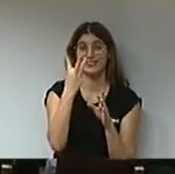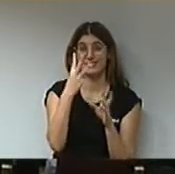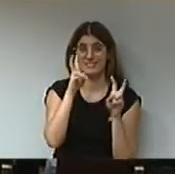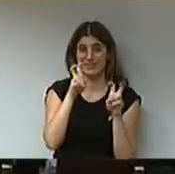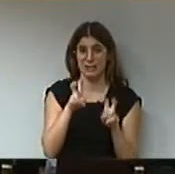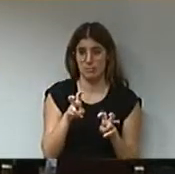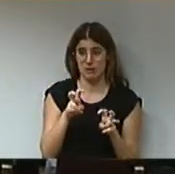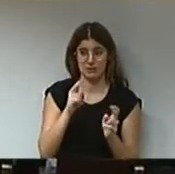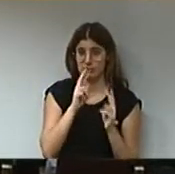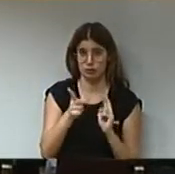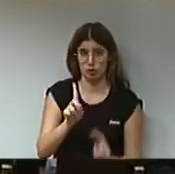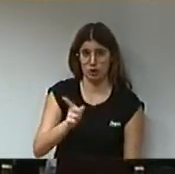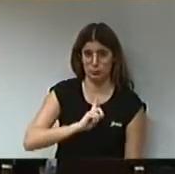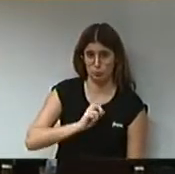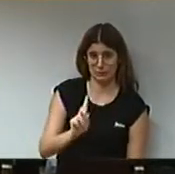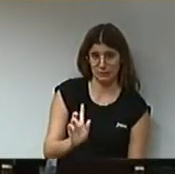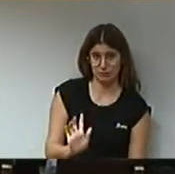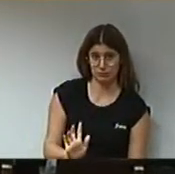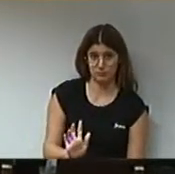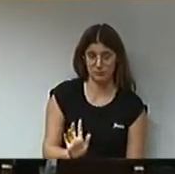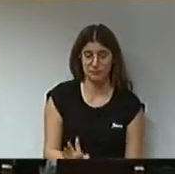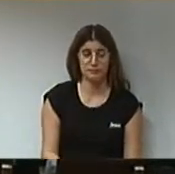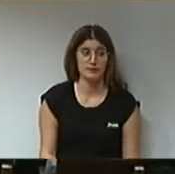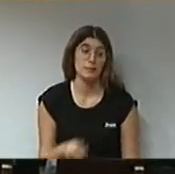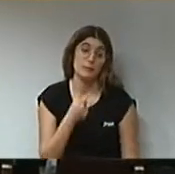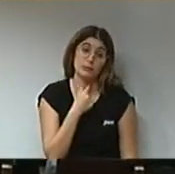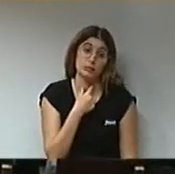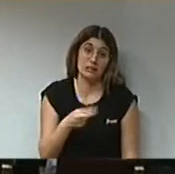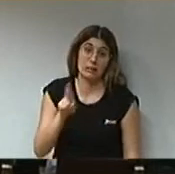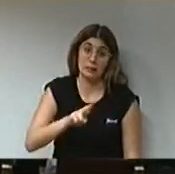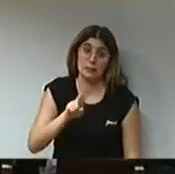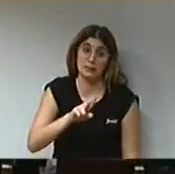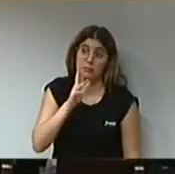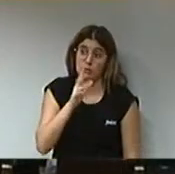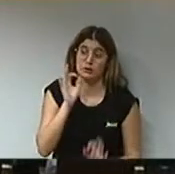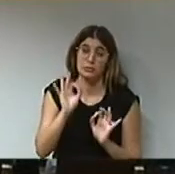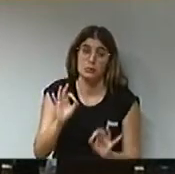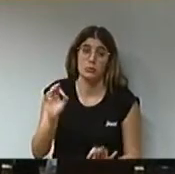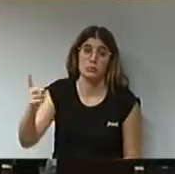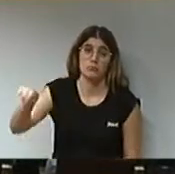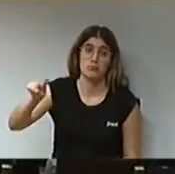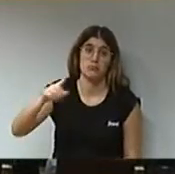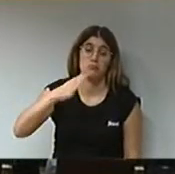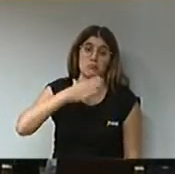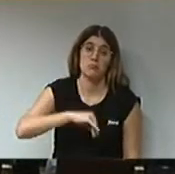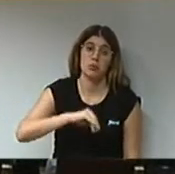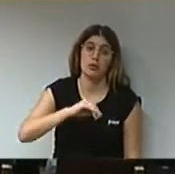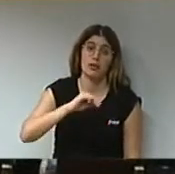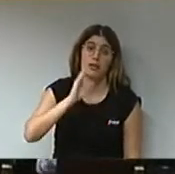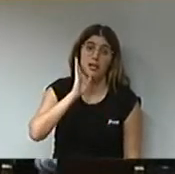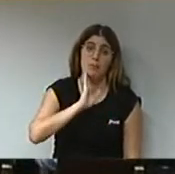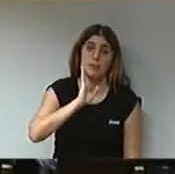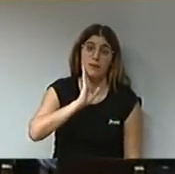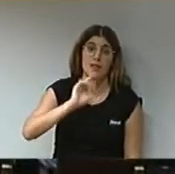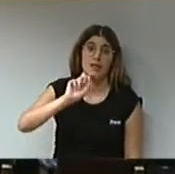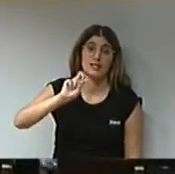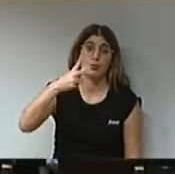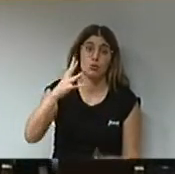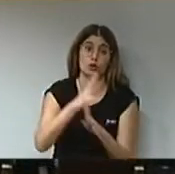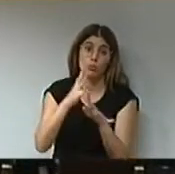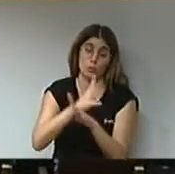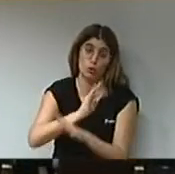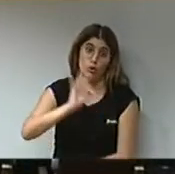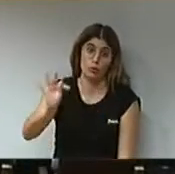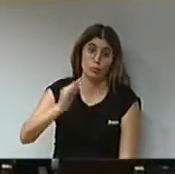he plantejat i que no m'ha contestat. M'agradaria reiterar-les perquè segur que té vostè la amabilitat de contestar-me en la seva segona intervenció. Lo